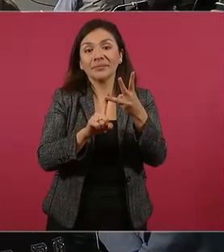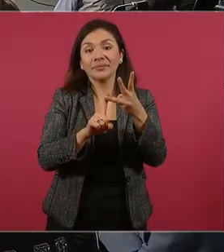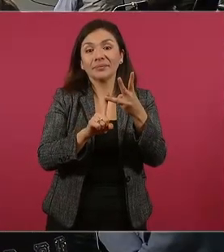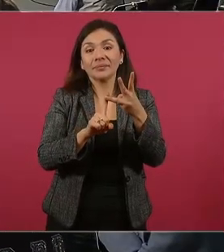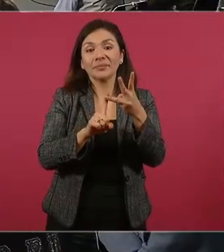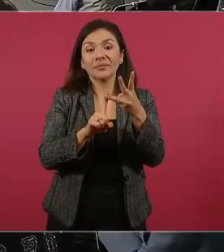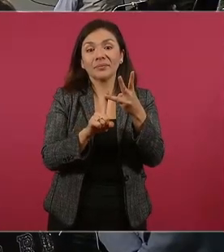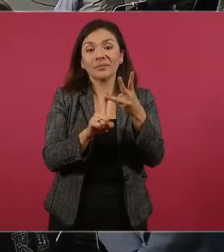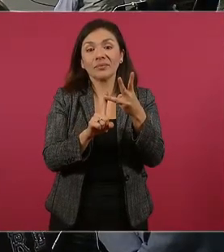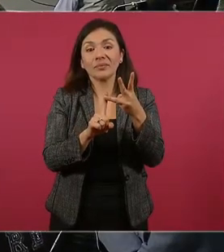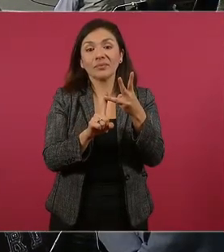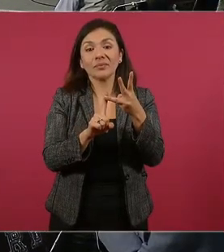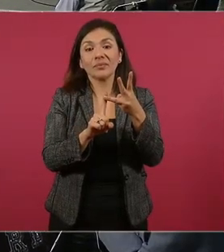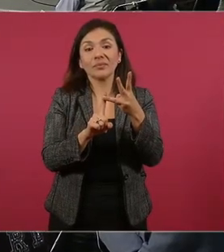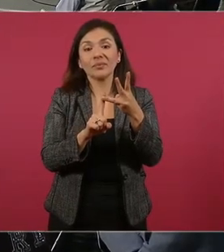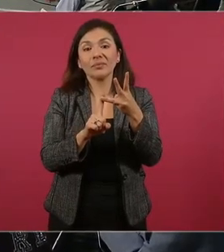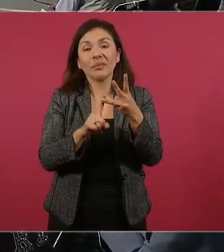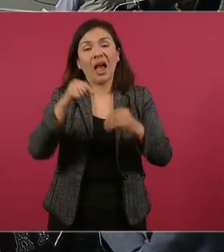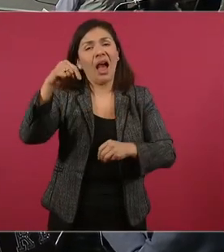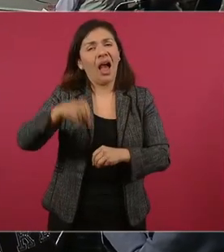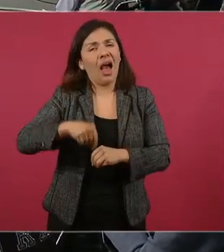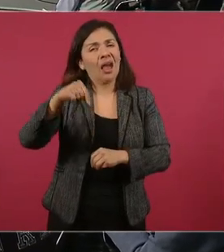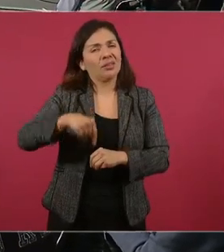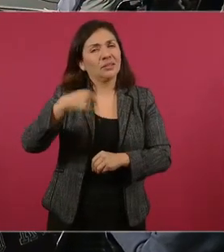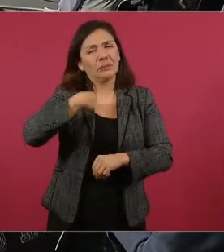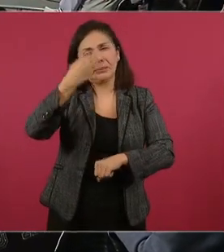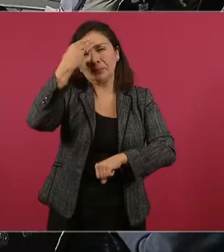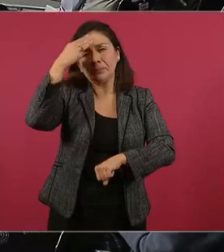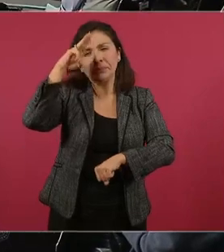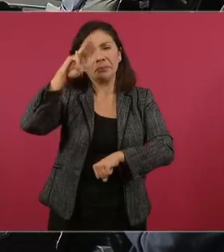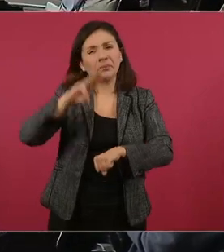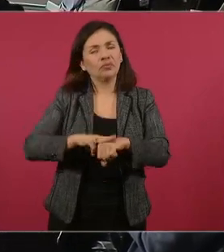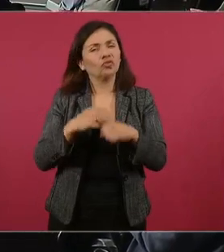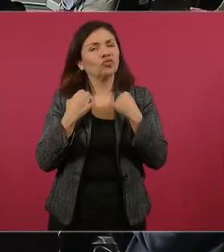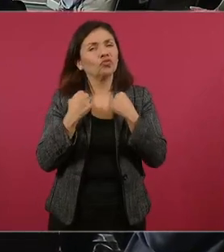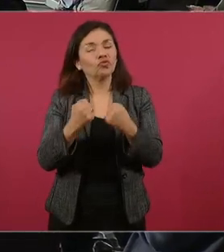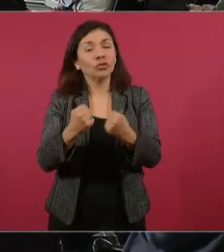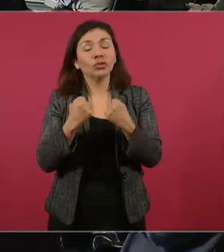y no se me va a olvidar,